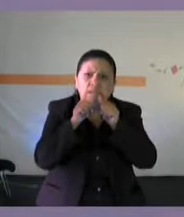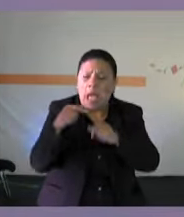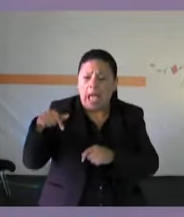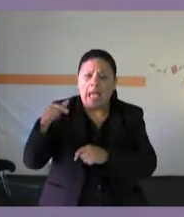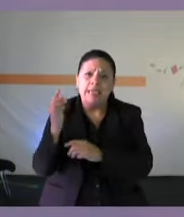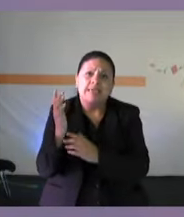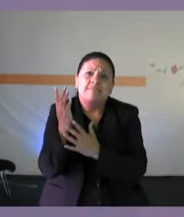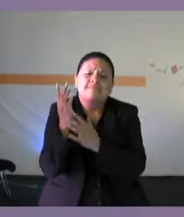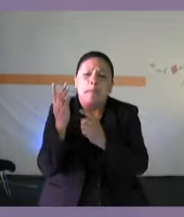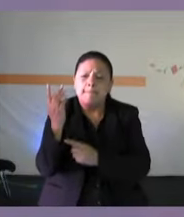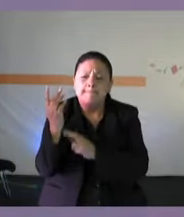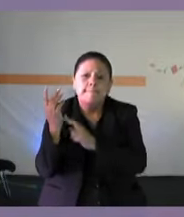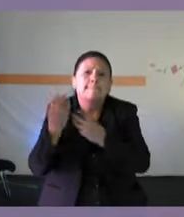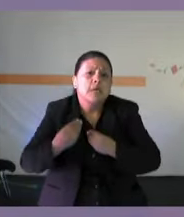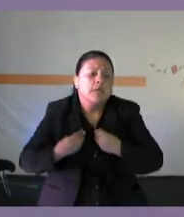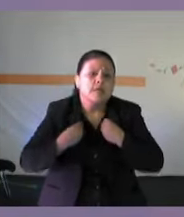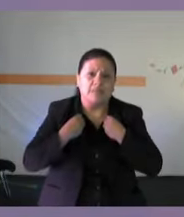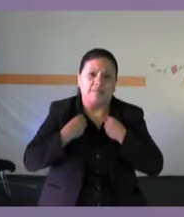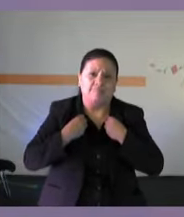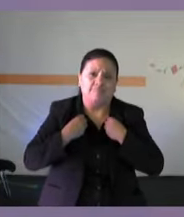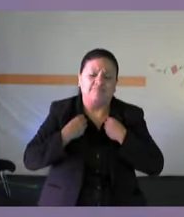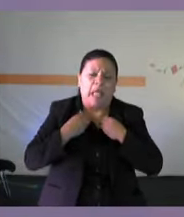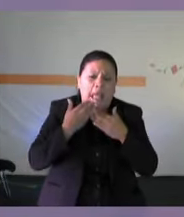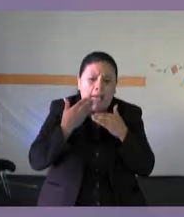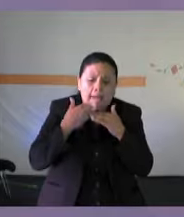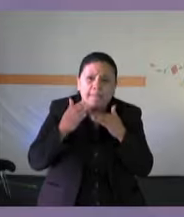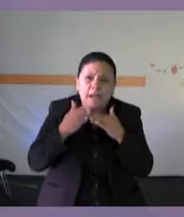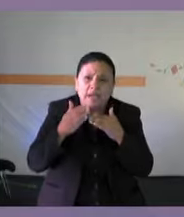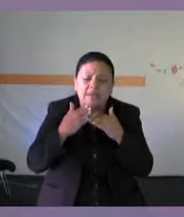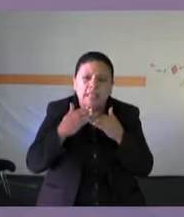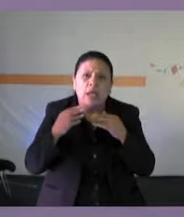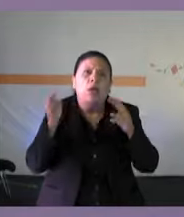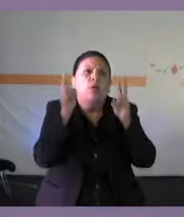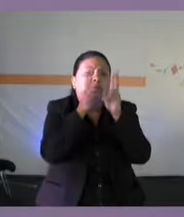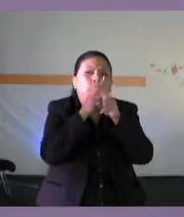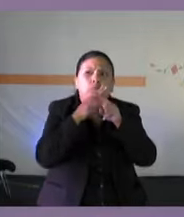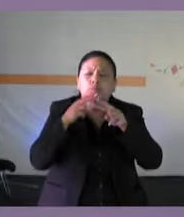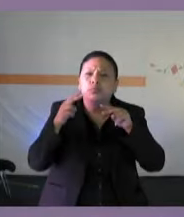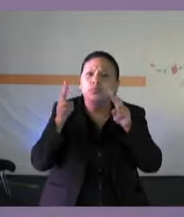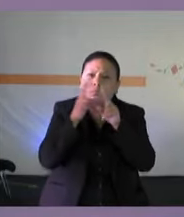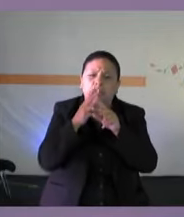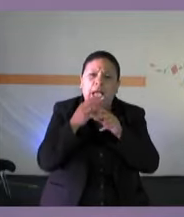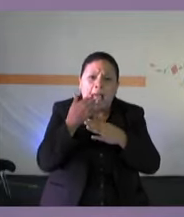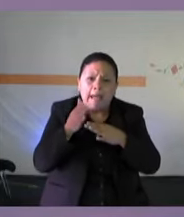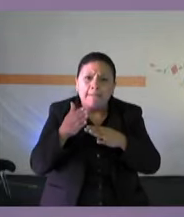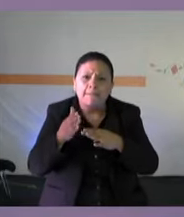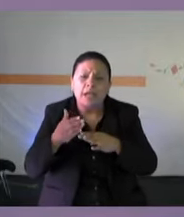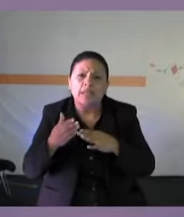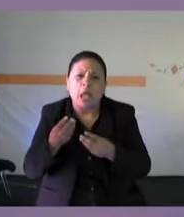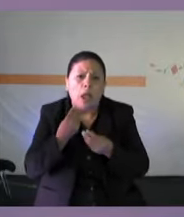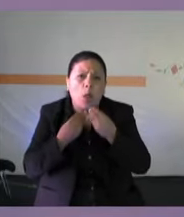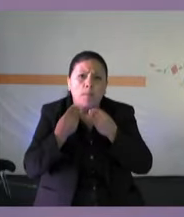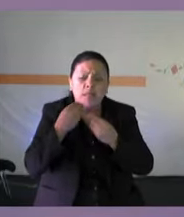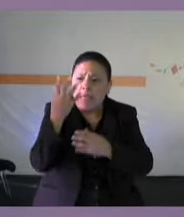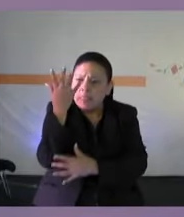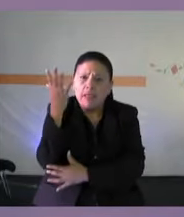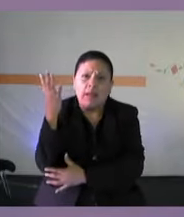oxígeno. Y nos dan comida. Y yo voy a publicar una mierda que no sea mejor que eso.